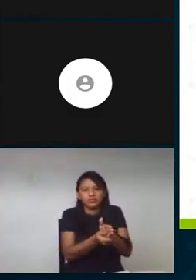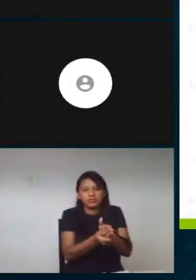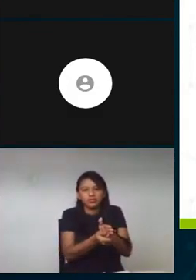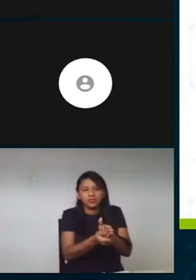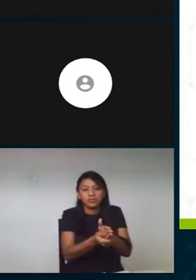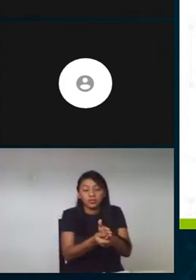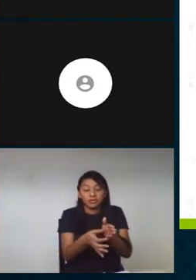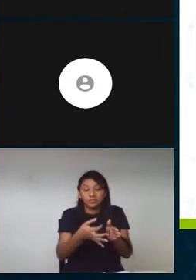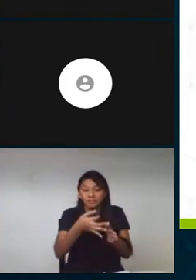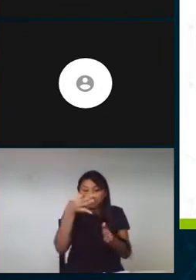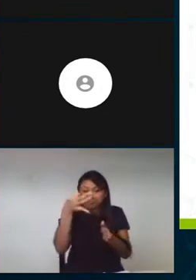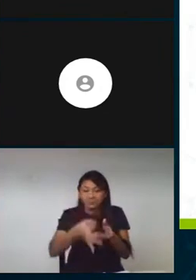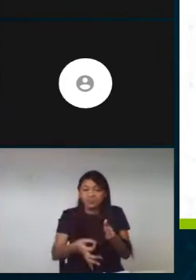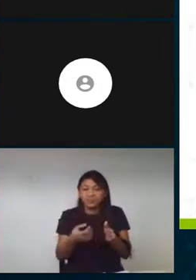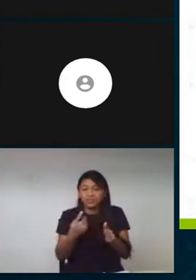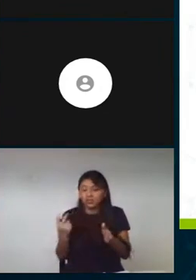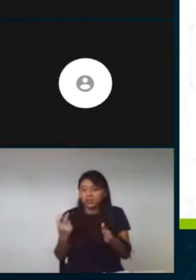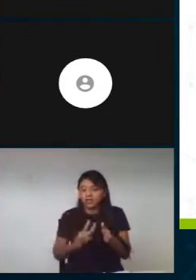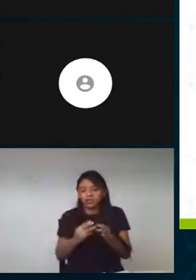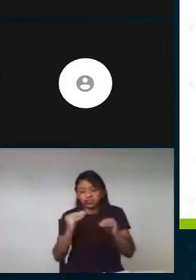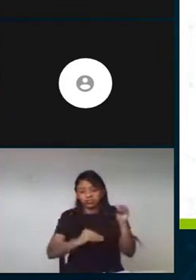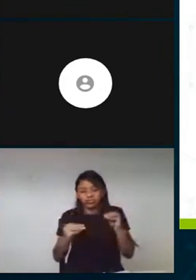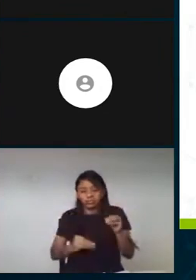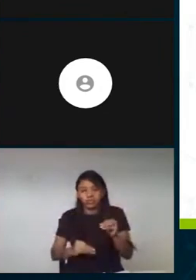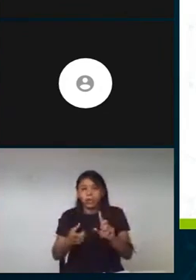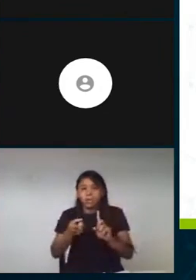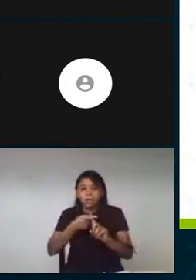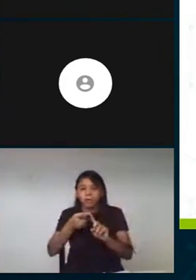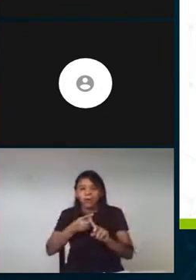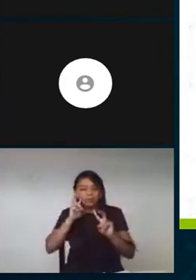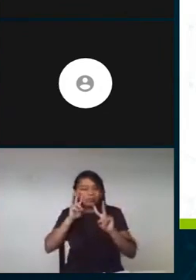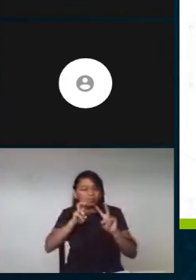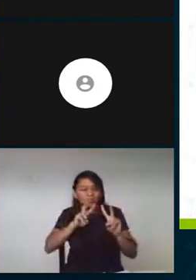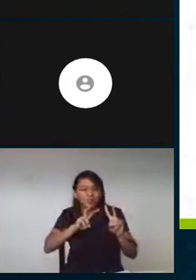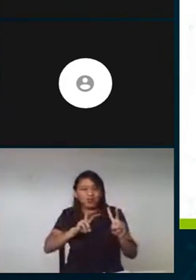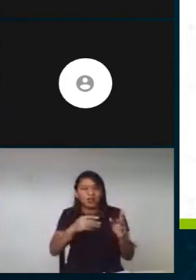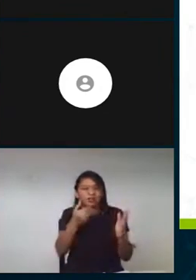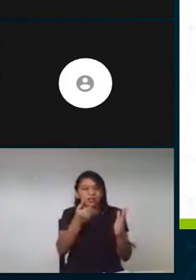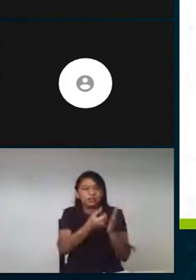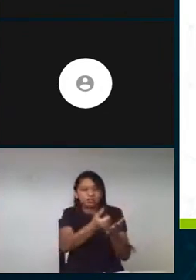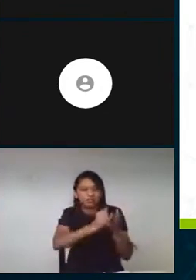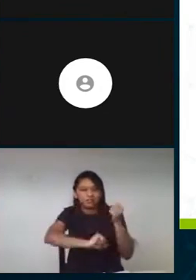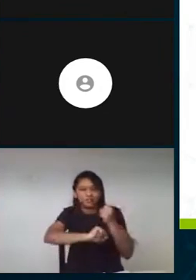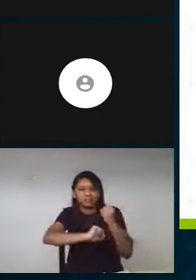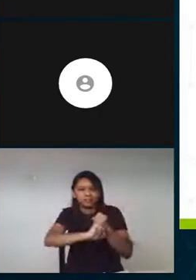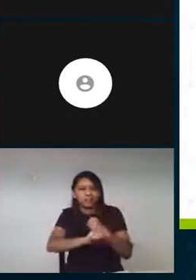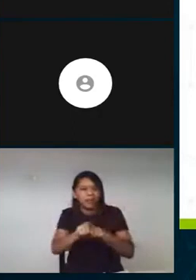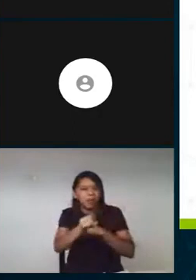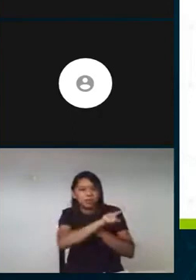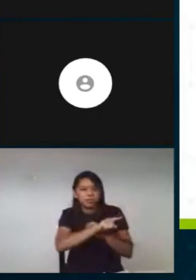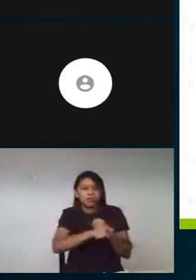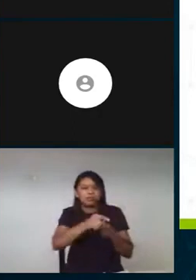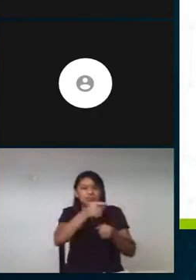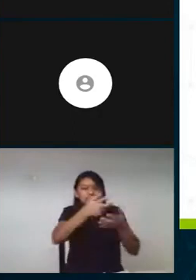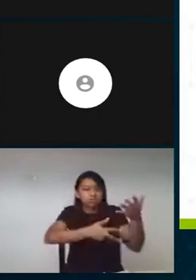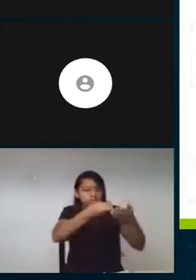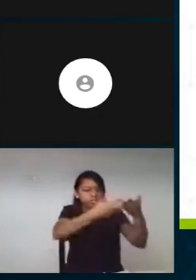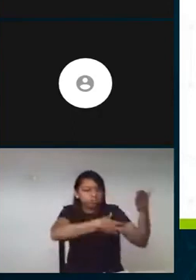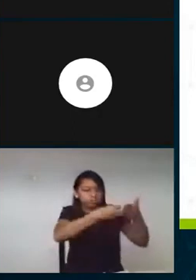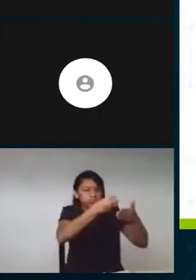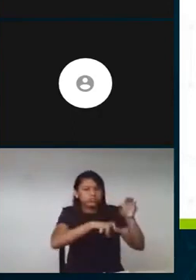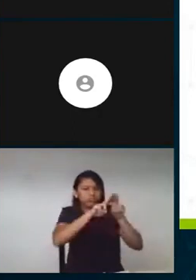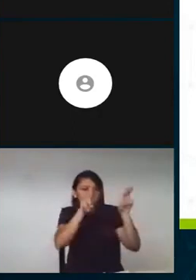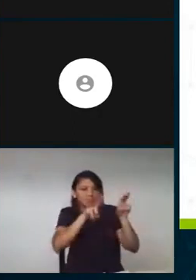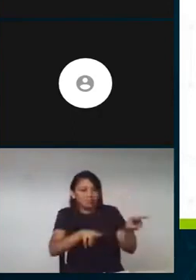demasiados proyectos muy buenos a nivel internacional, a nivel nacional, sobre el manejo de los residuos sólidos